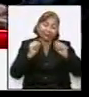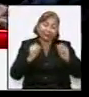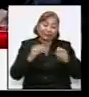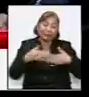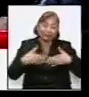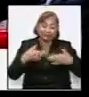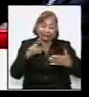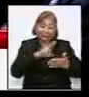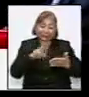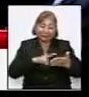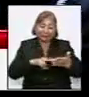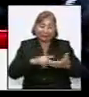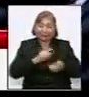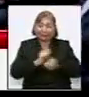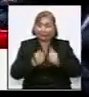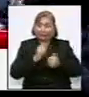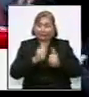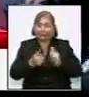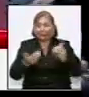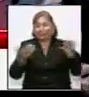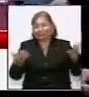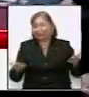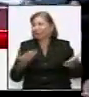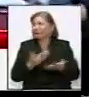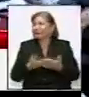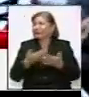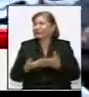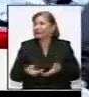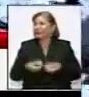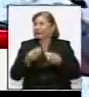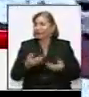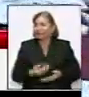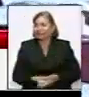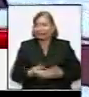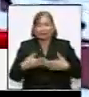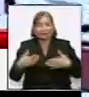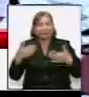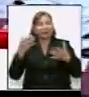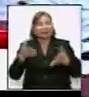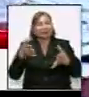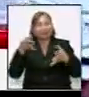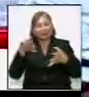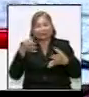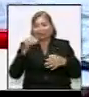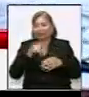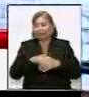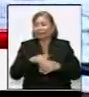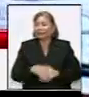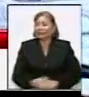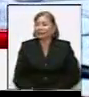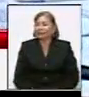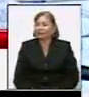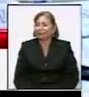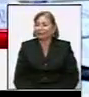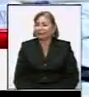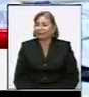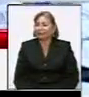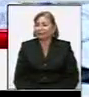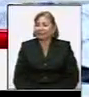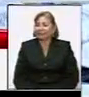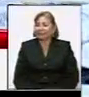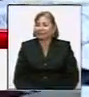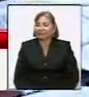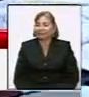pueda dar lectura a nuevos cambios que se estarían proponiendo para poder ir al voto viva instalación larga lista de